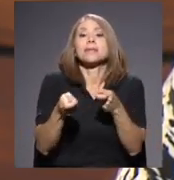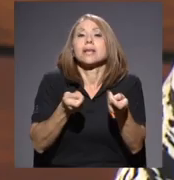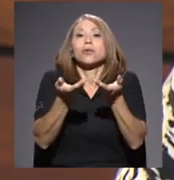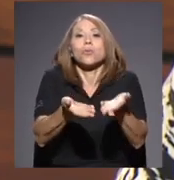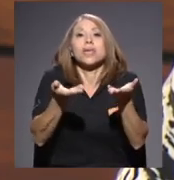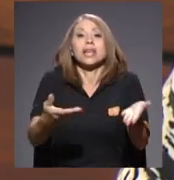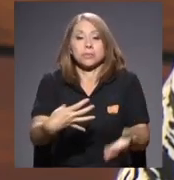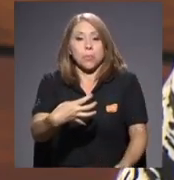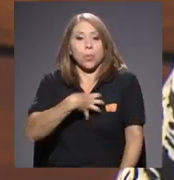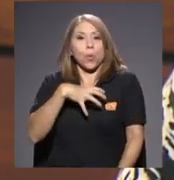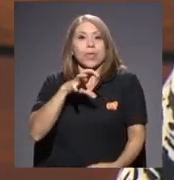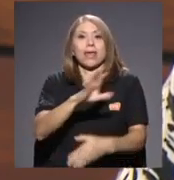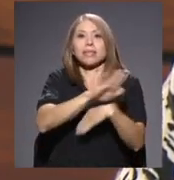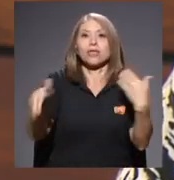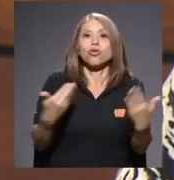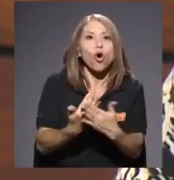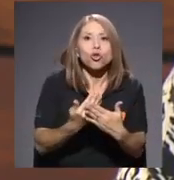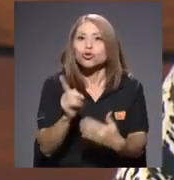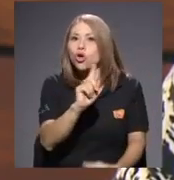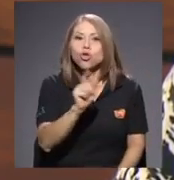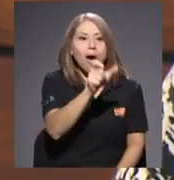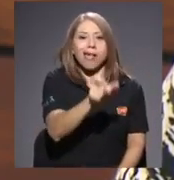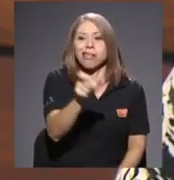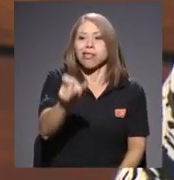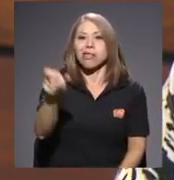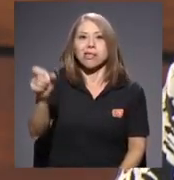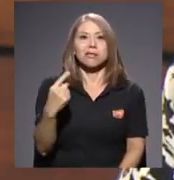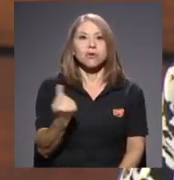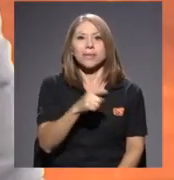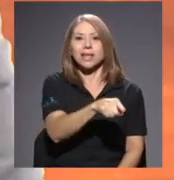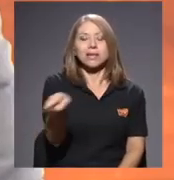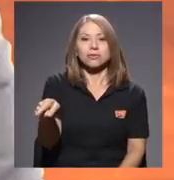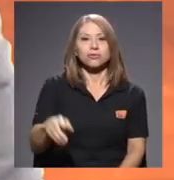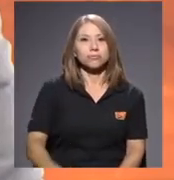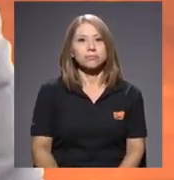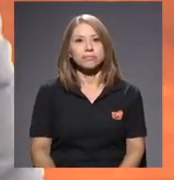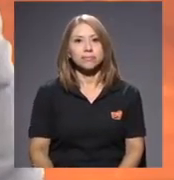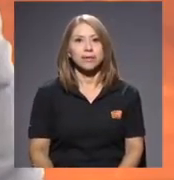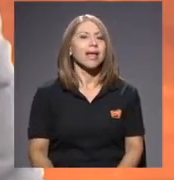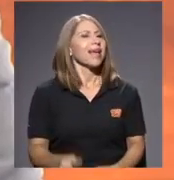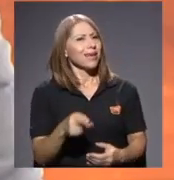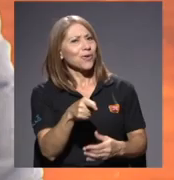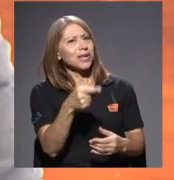son, no son propiedad de ninguno de ellos. Y eso tiene que quedar claro. Me quiero ir con eso que dice